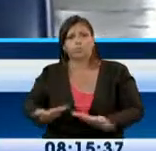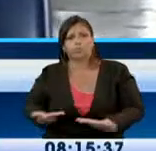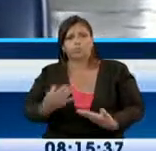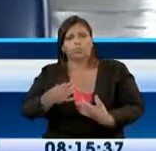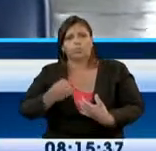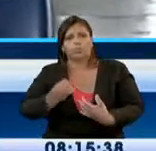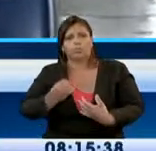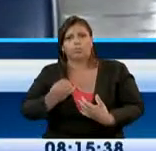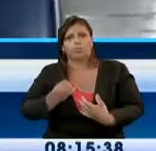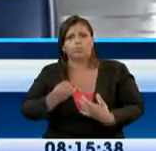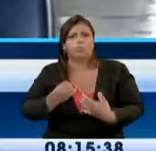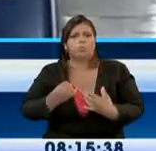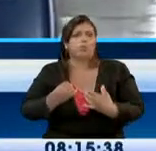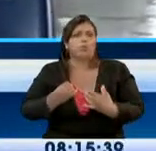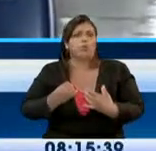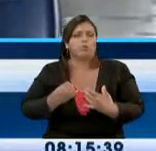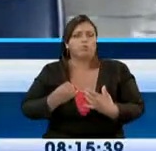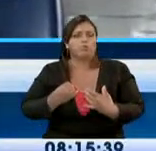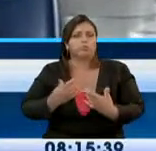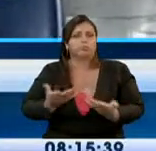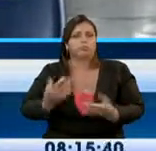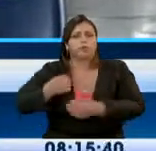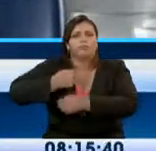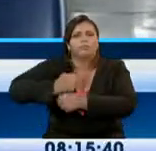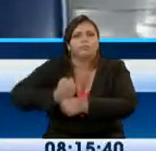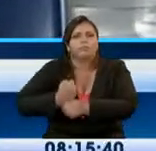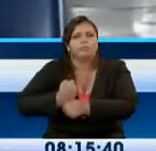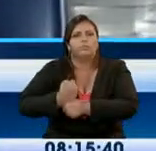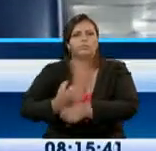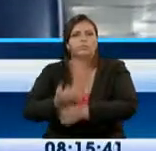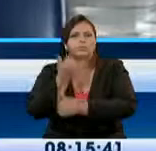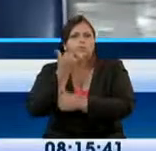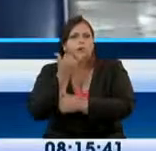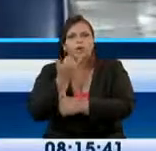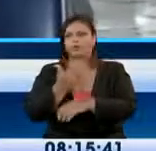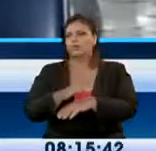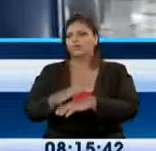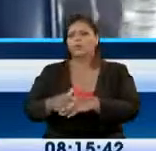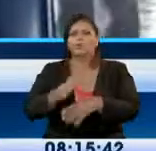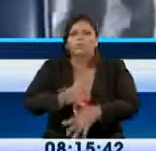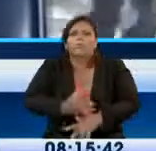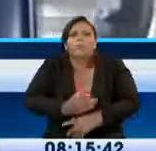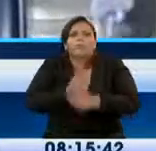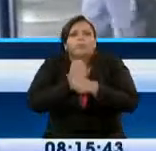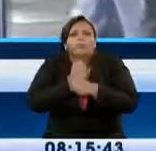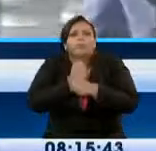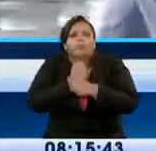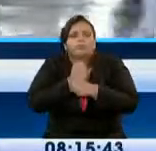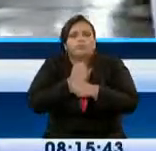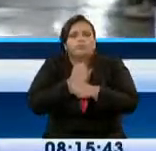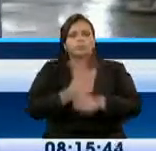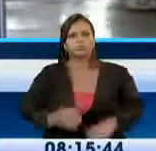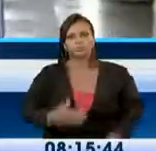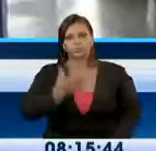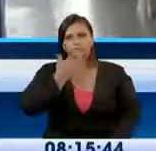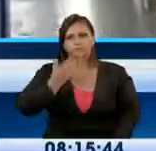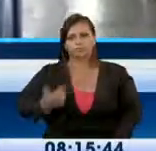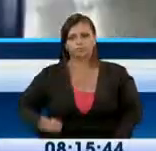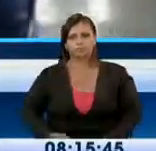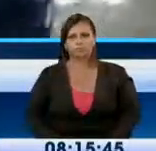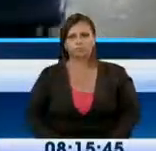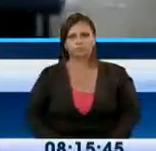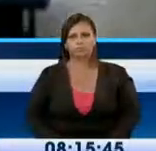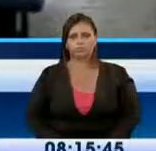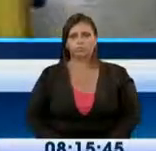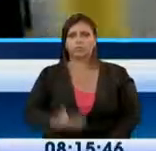y si se presenta algún problema... Cuando se presente, ¿cuál es? A llamarle la atención con el guardia para que él tome